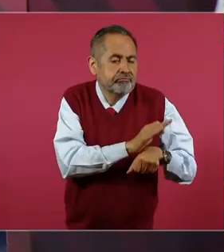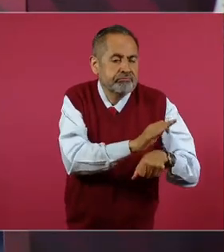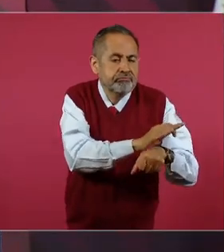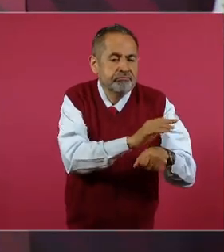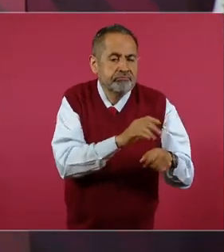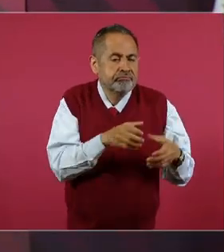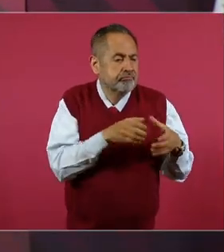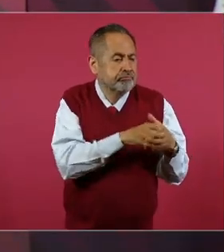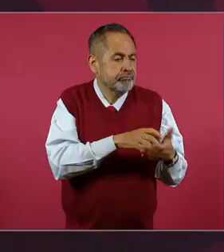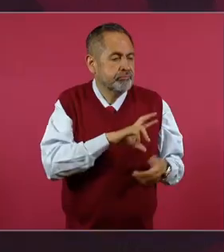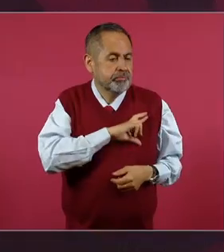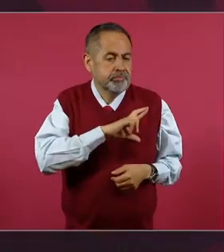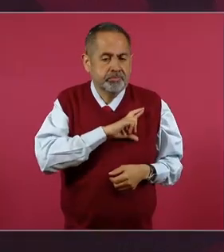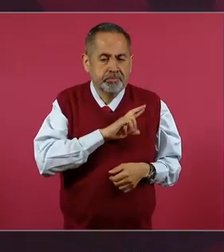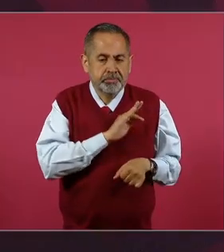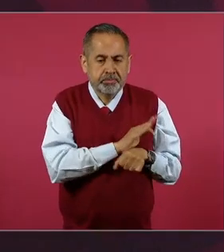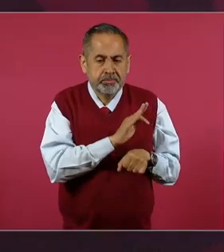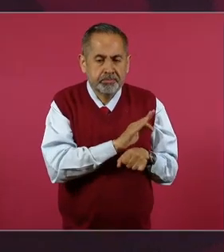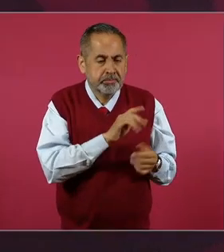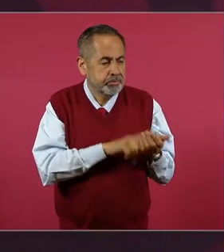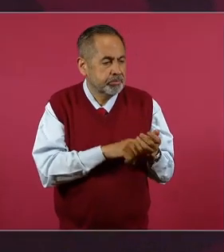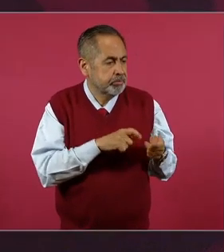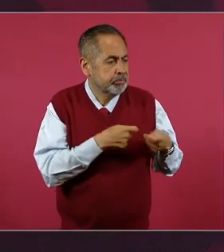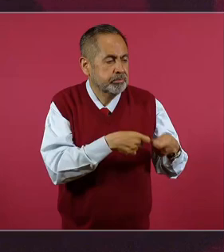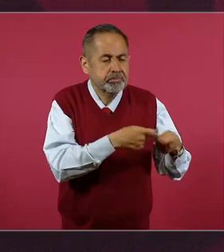a las empresas privadas,